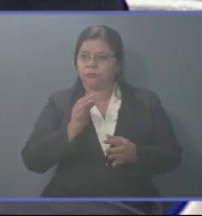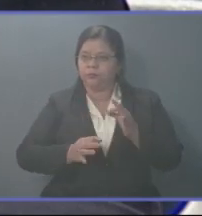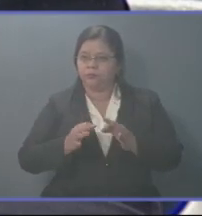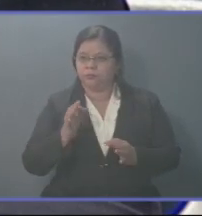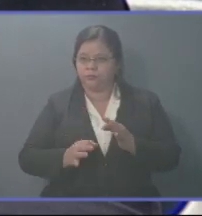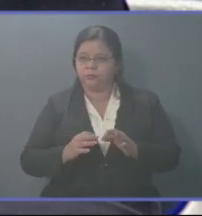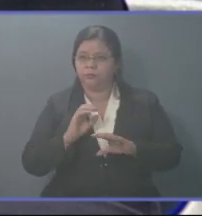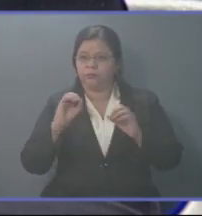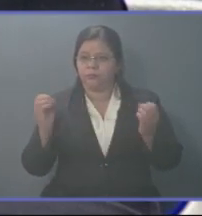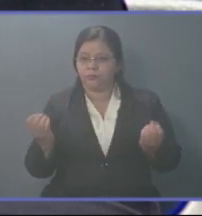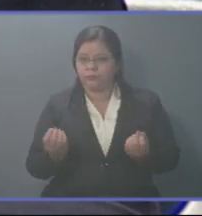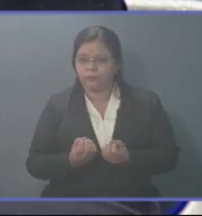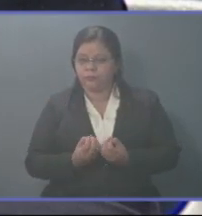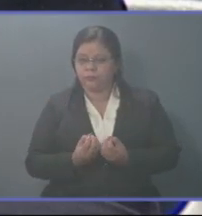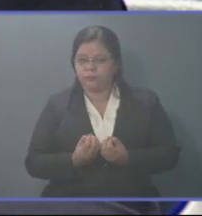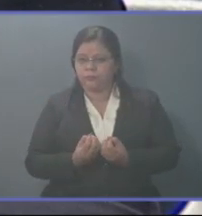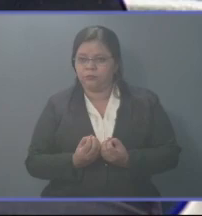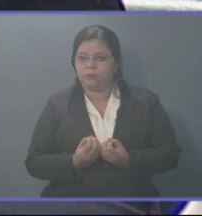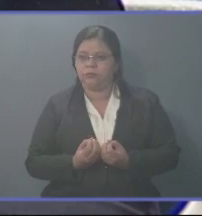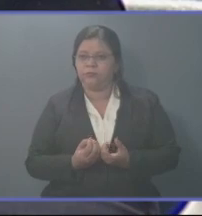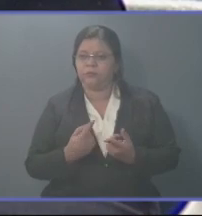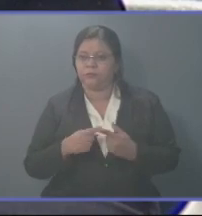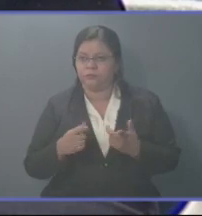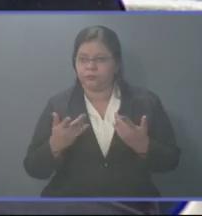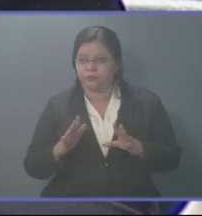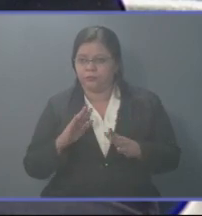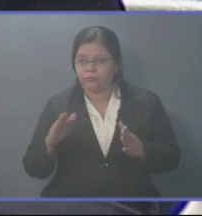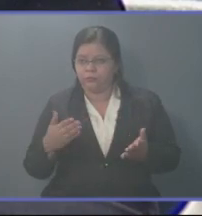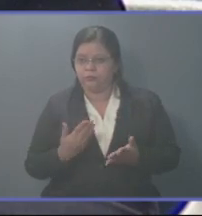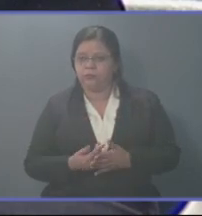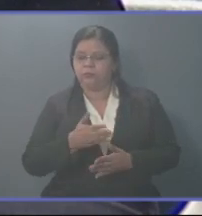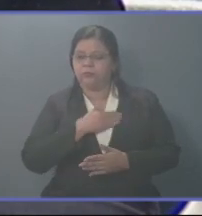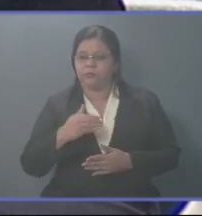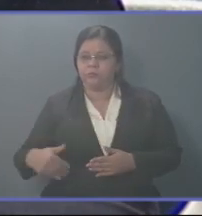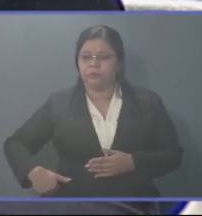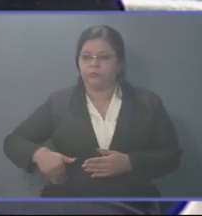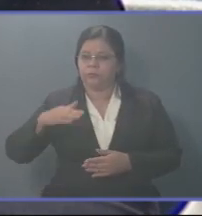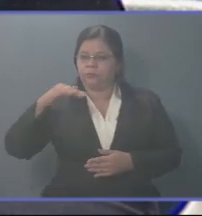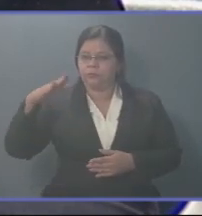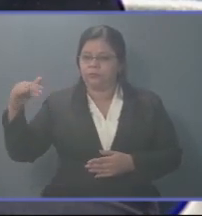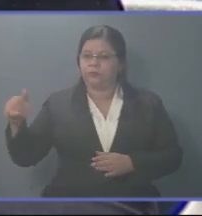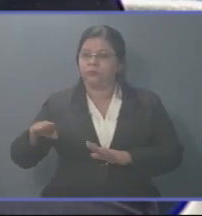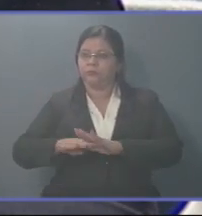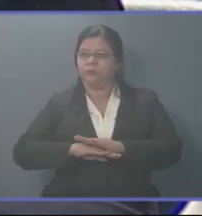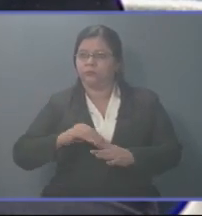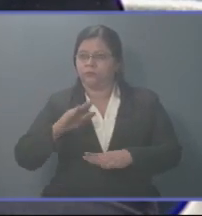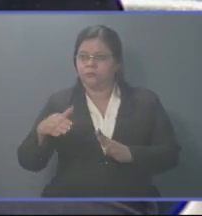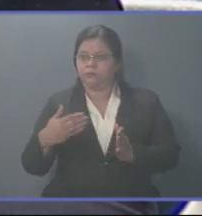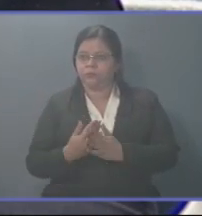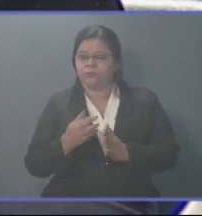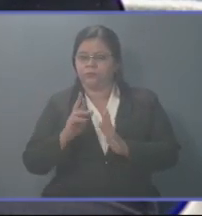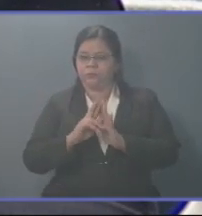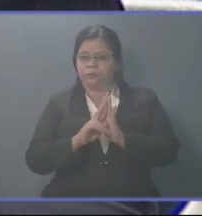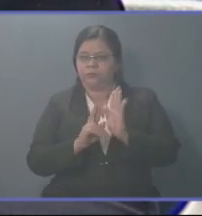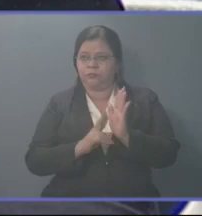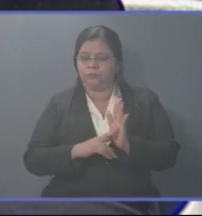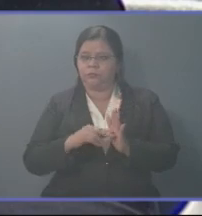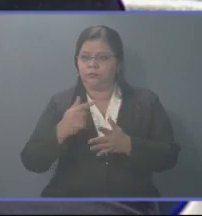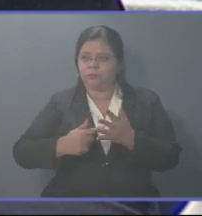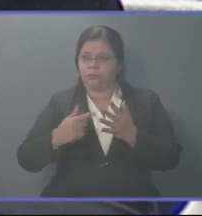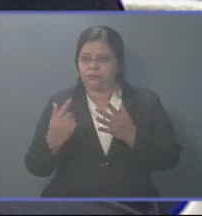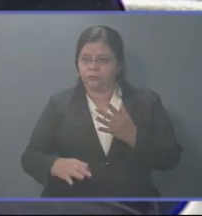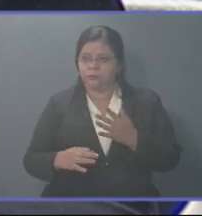de la organización a la que pertenecen ante el presidente de la República y de cumplir los requisitos legales y reglamentarios